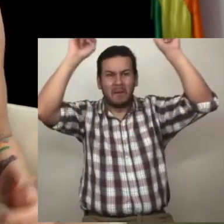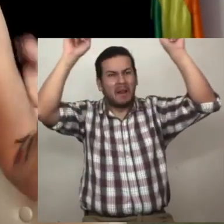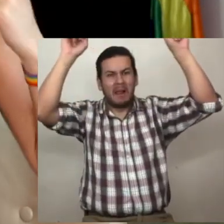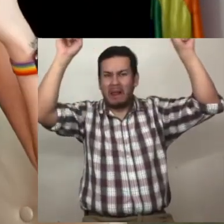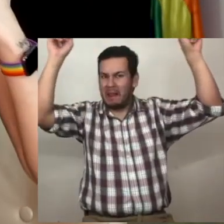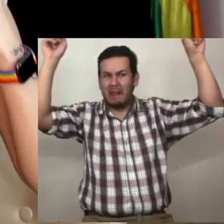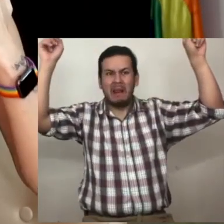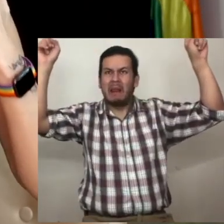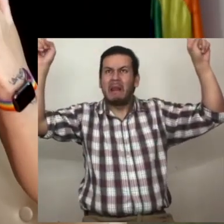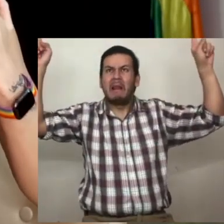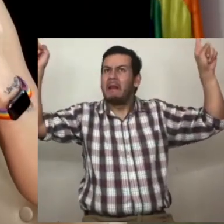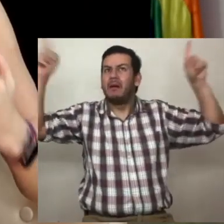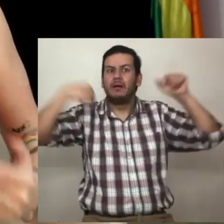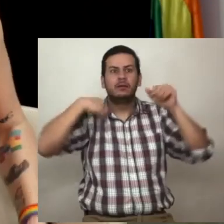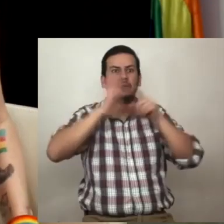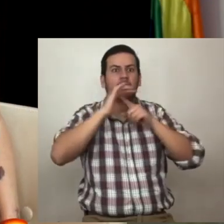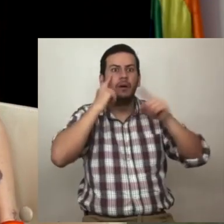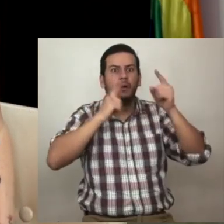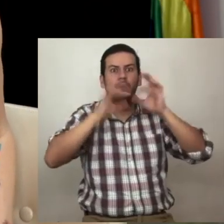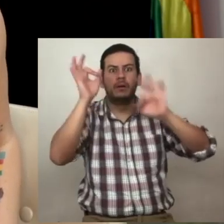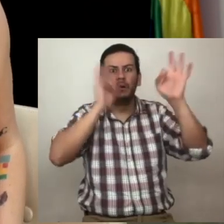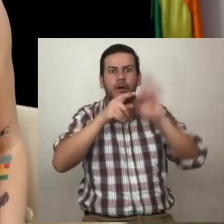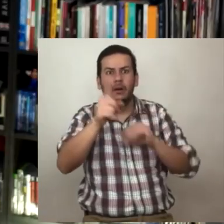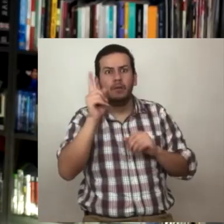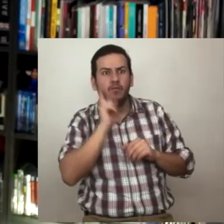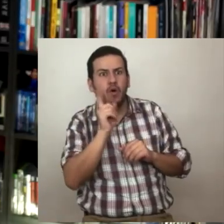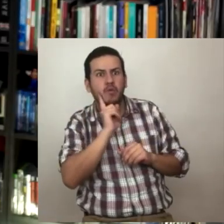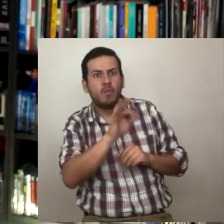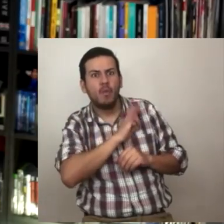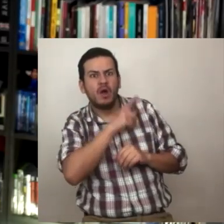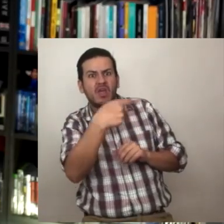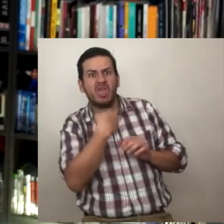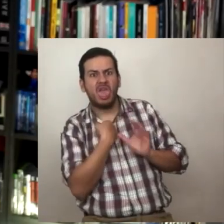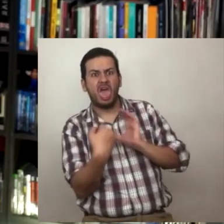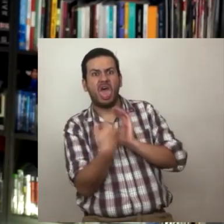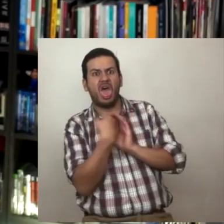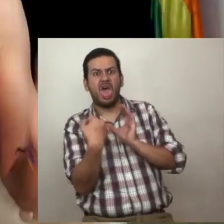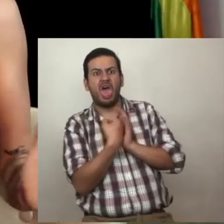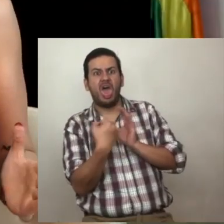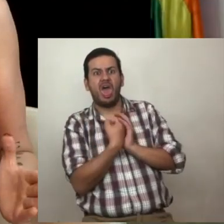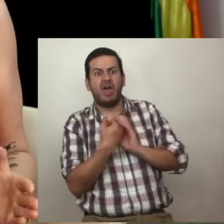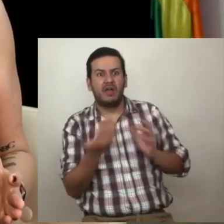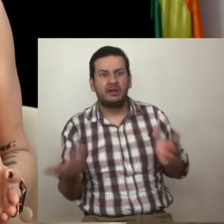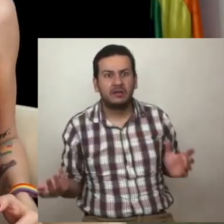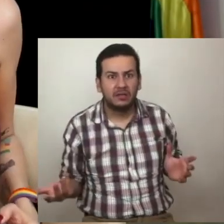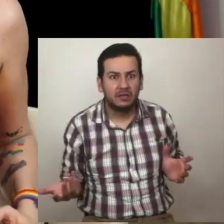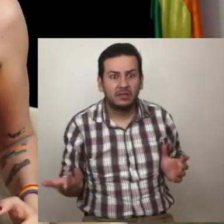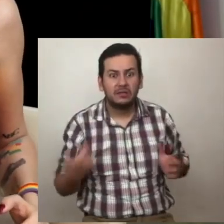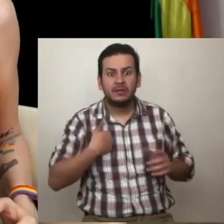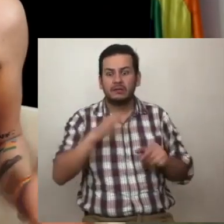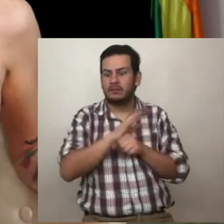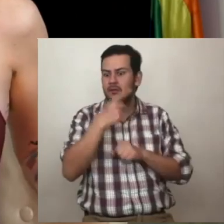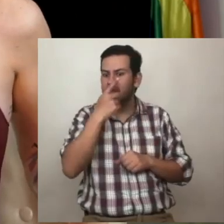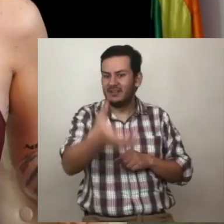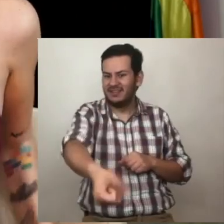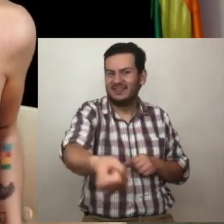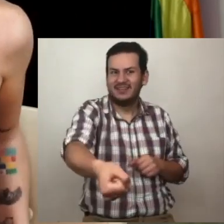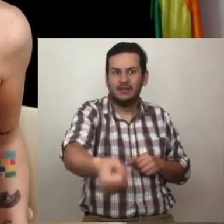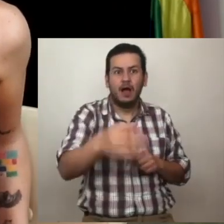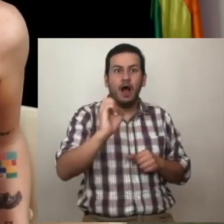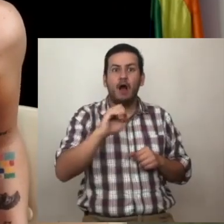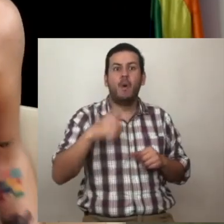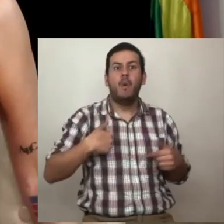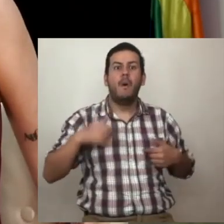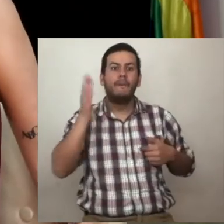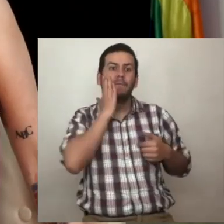vuelven. Y se les ve en la mirada que están pensando: esta mujer me puede penetrar. Pánico total. De repente dejan de apretar, quitan la mano,